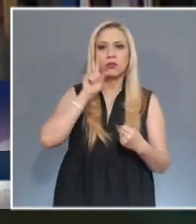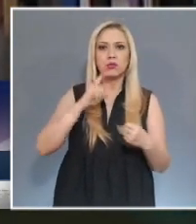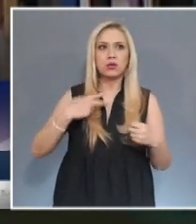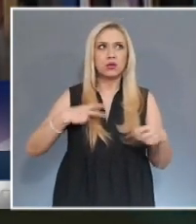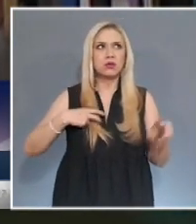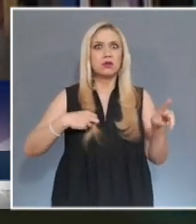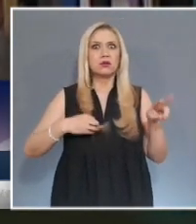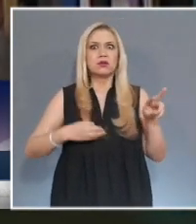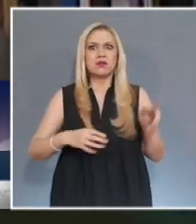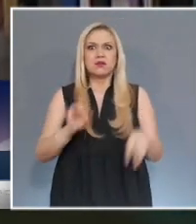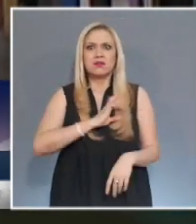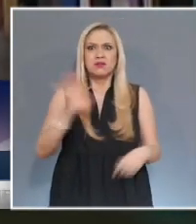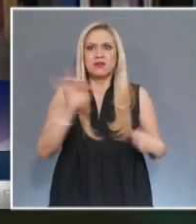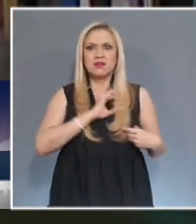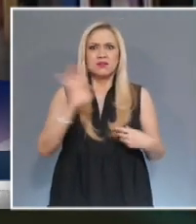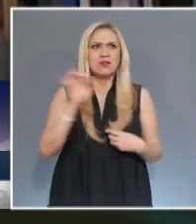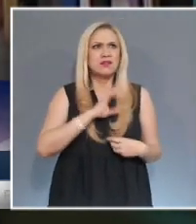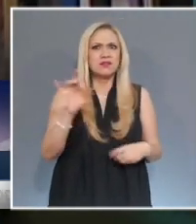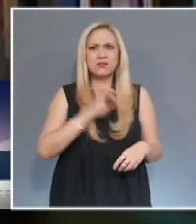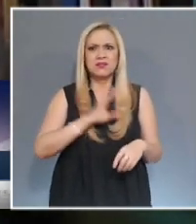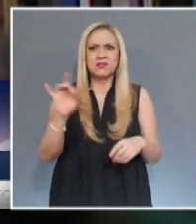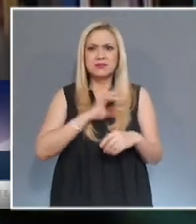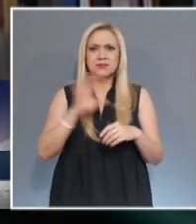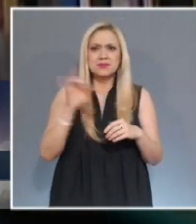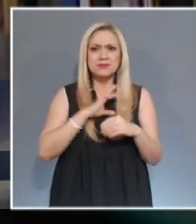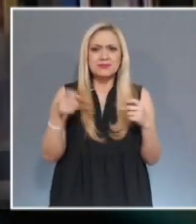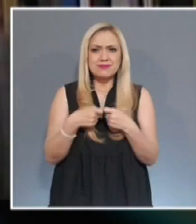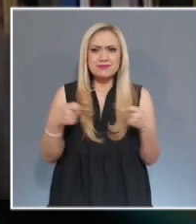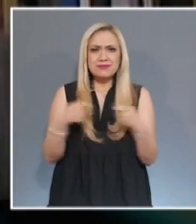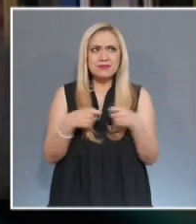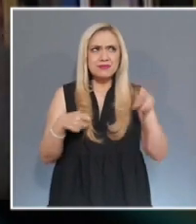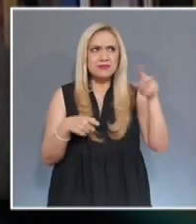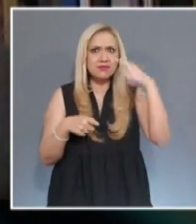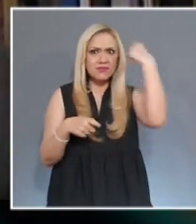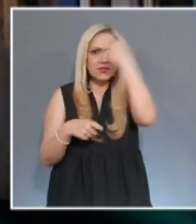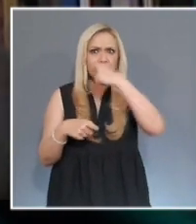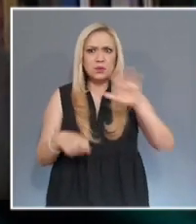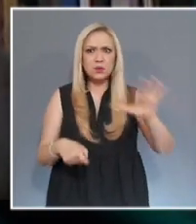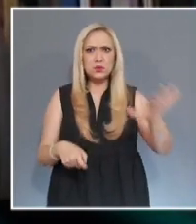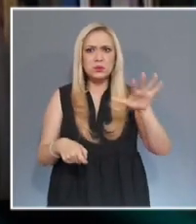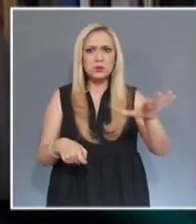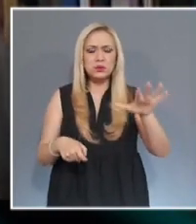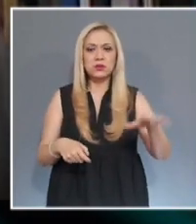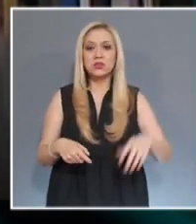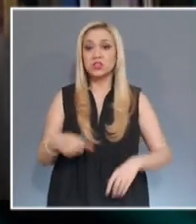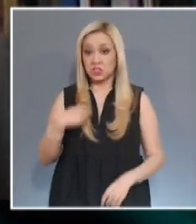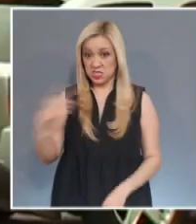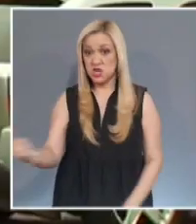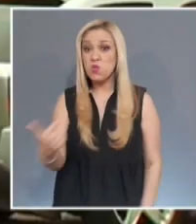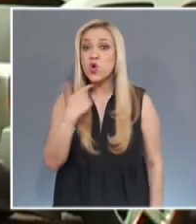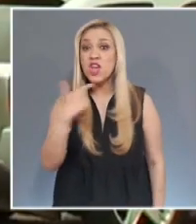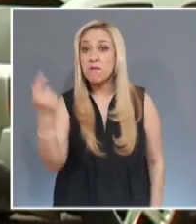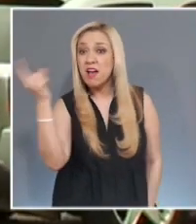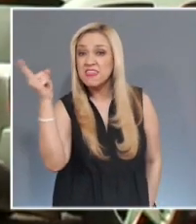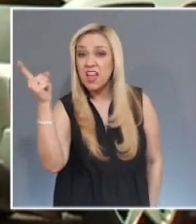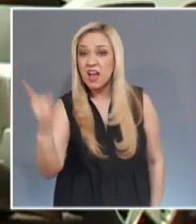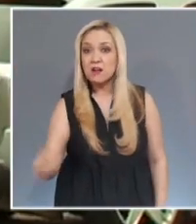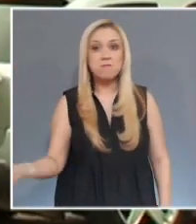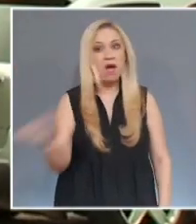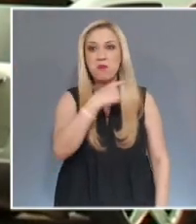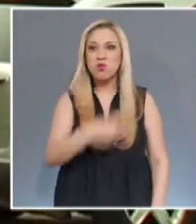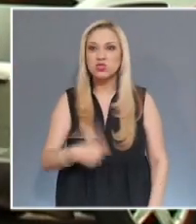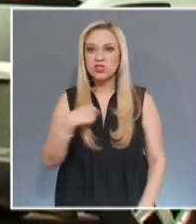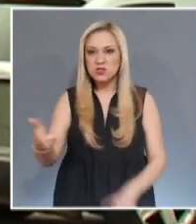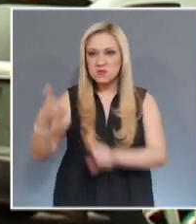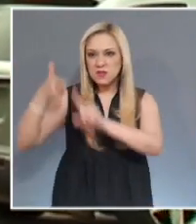todavía en su semblante, advierte que la iba a matar y que es más, la llevaba para matarla. El marido perdió